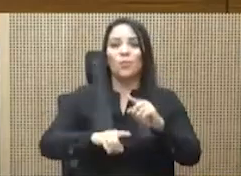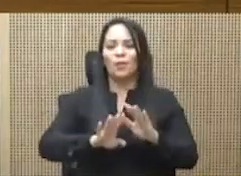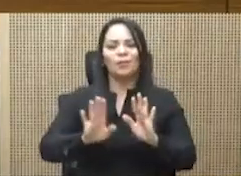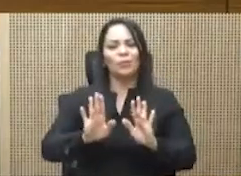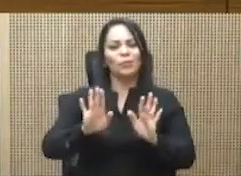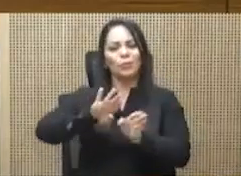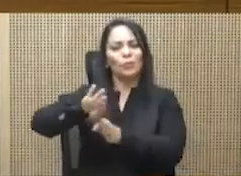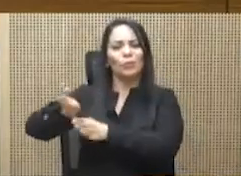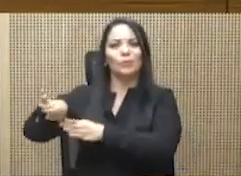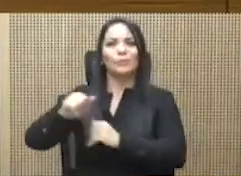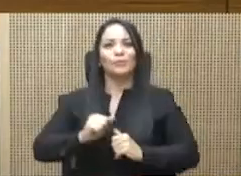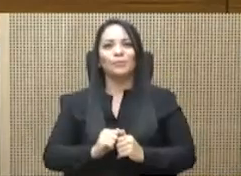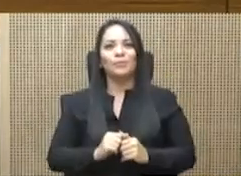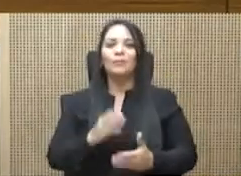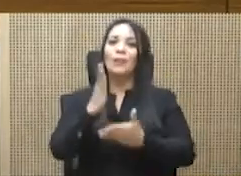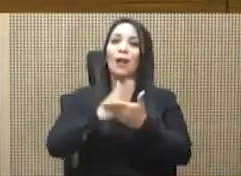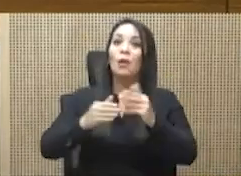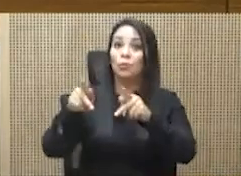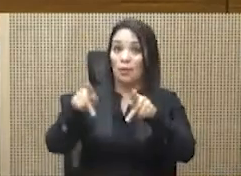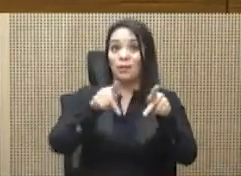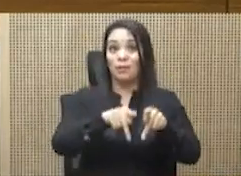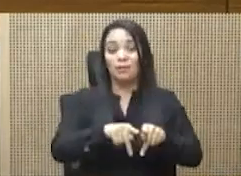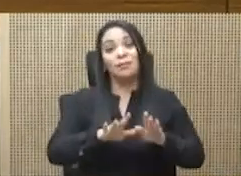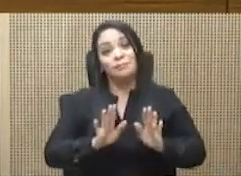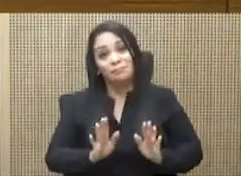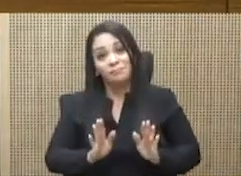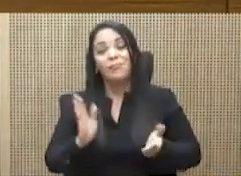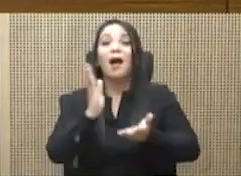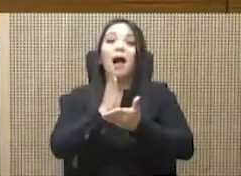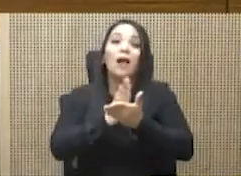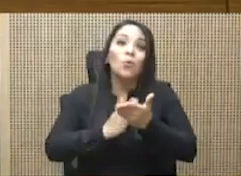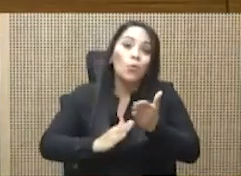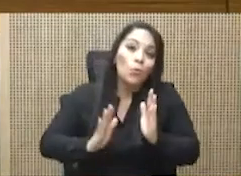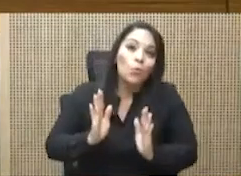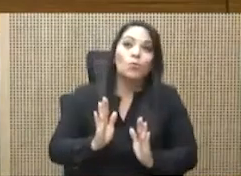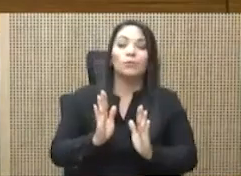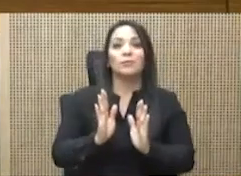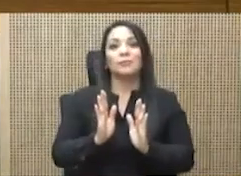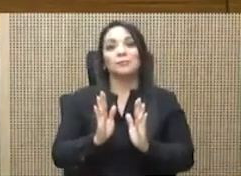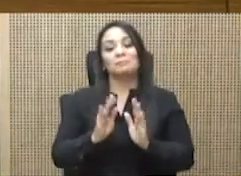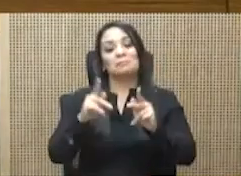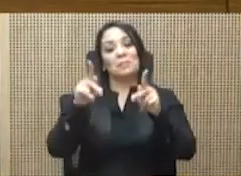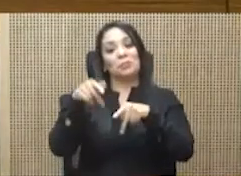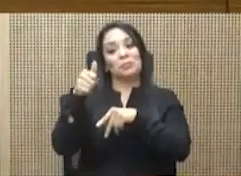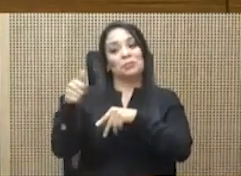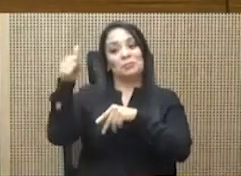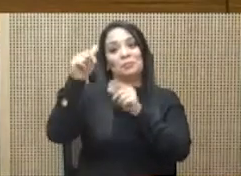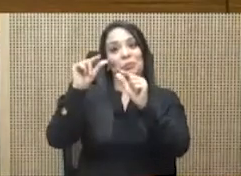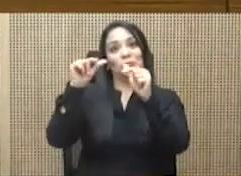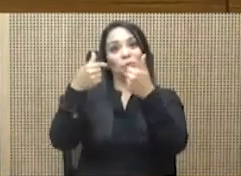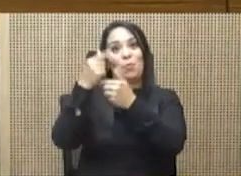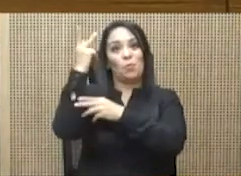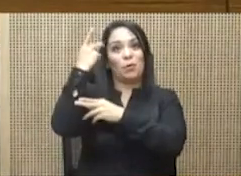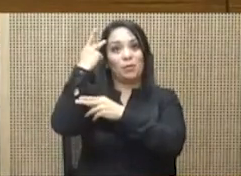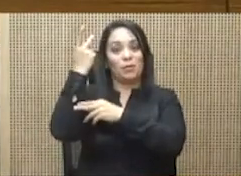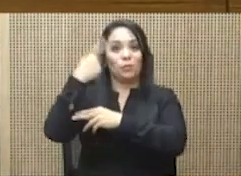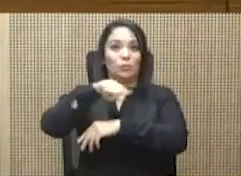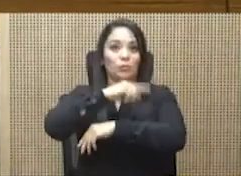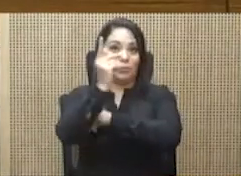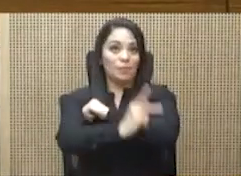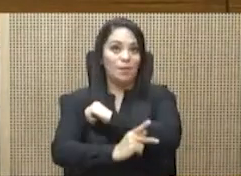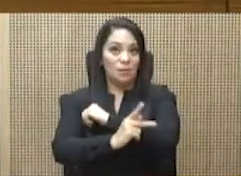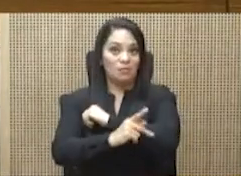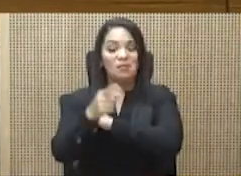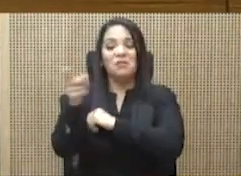Alguna gente, algunos prominentes de la clase política de este país, con ligereza y quizá